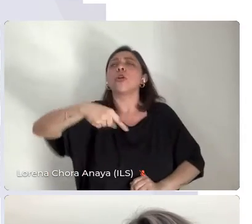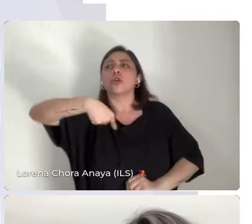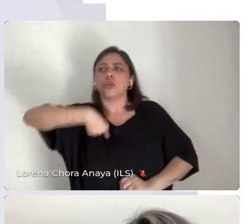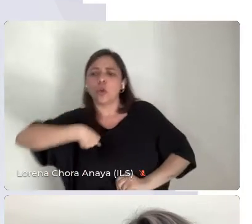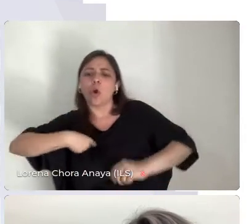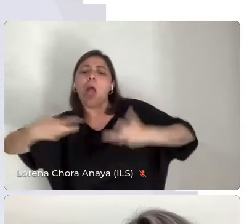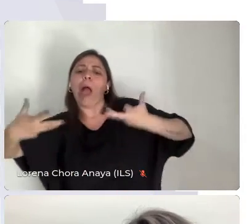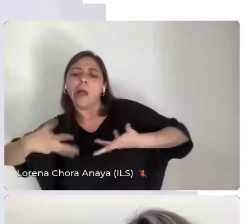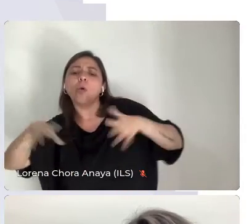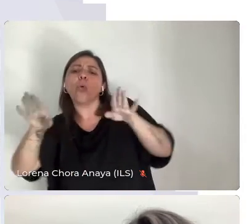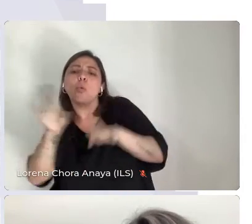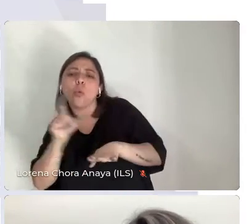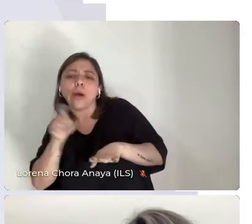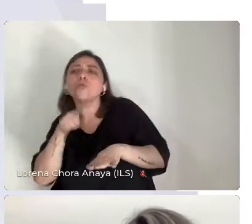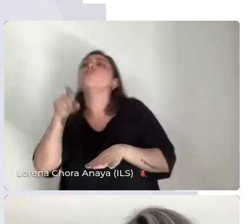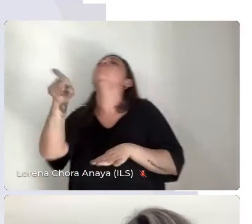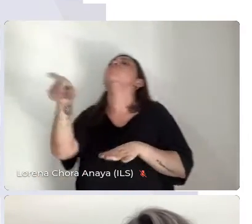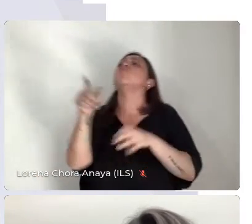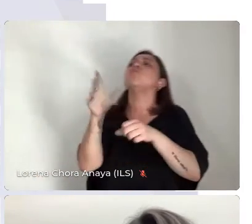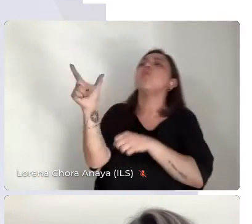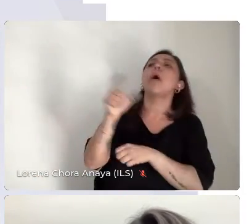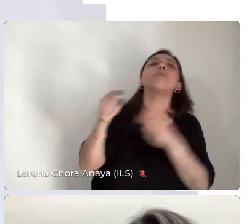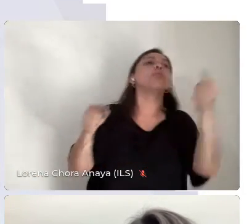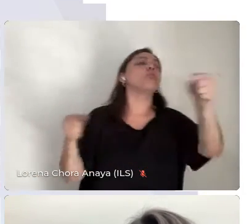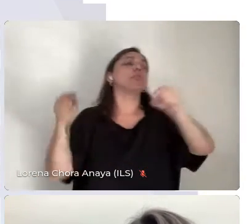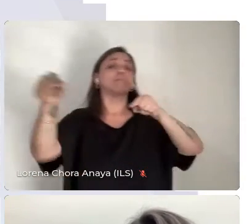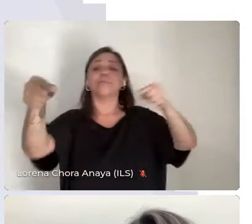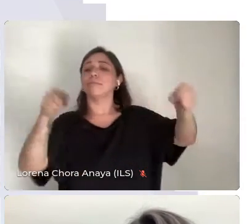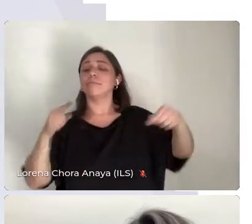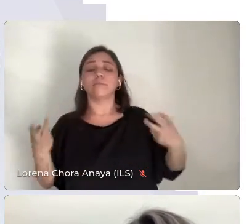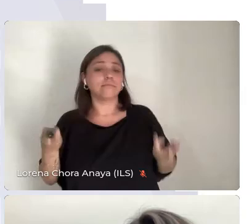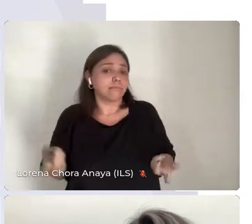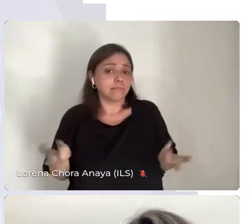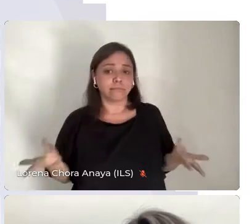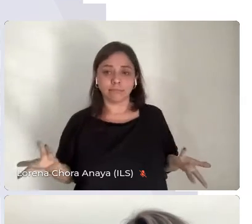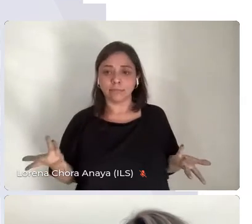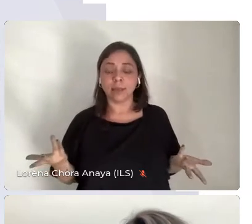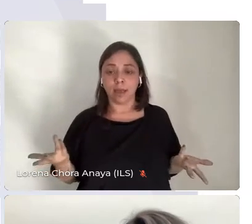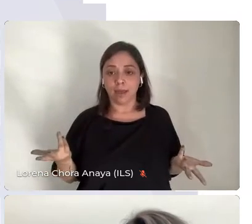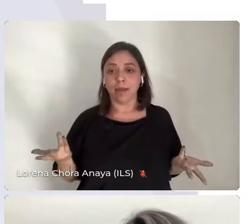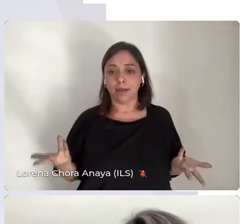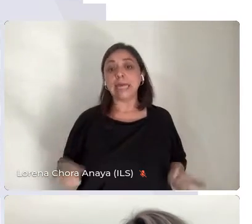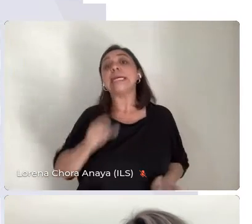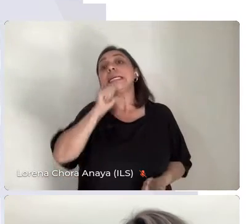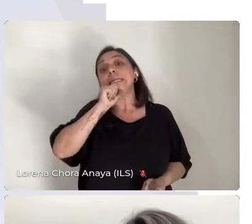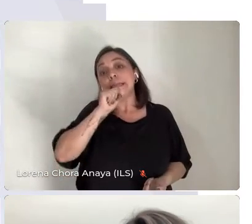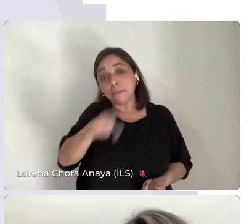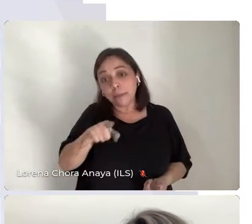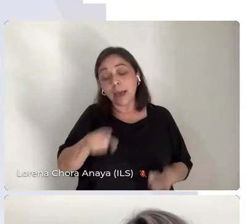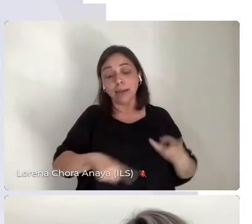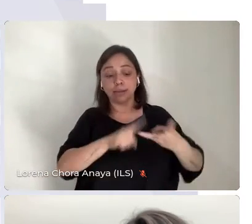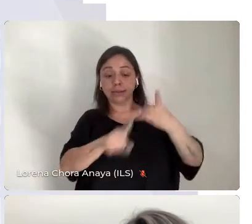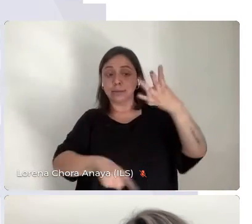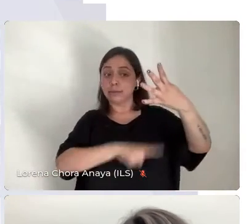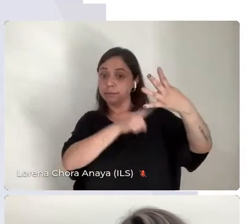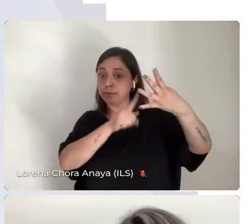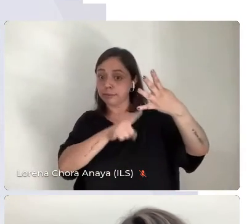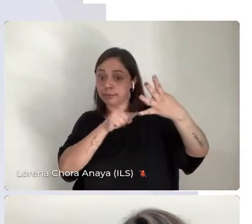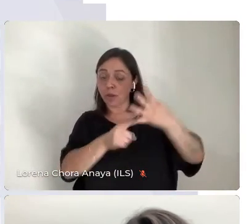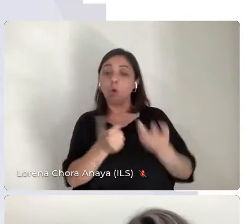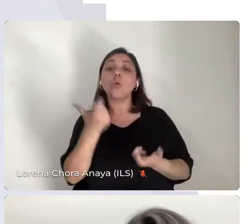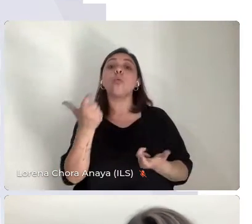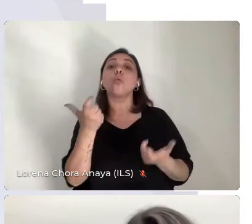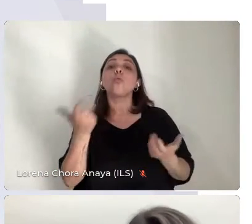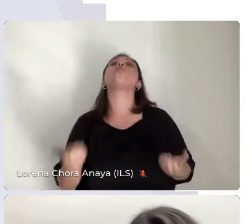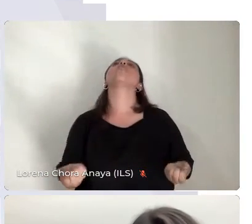es tu aportación, cuánto es mi aportación. Y un elemento adicional que yo diría, pues también son los costos, ¿no? Estos costos, cuánto cuesta esto,